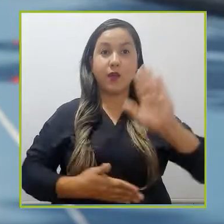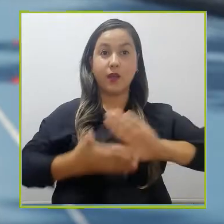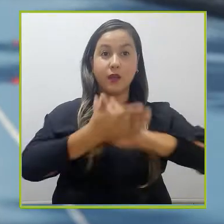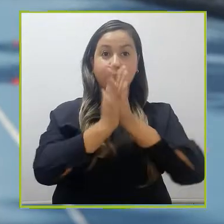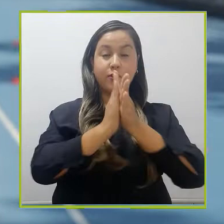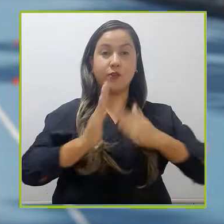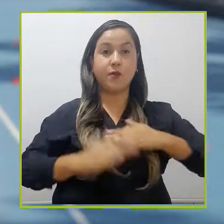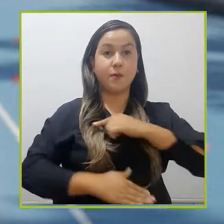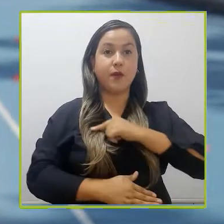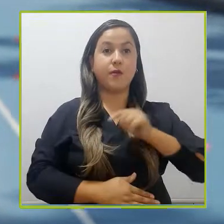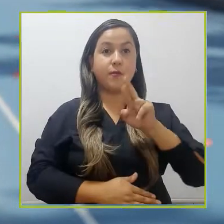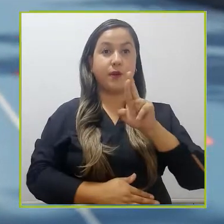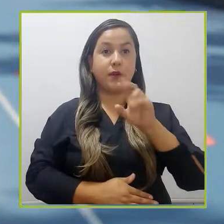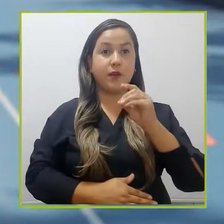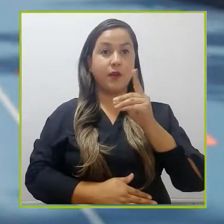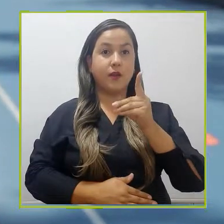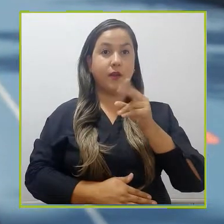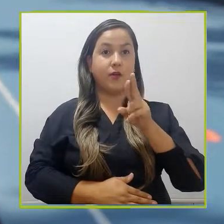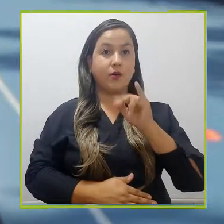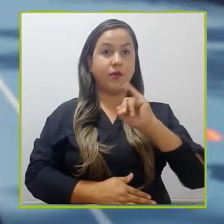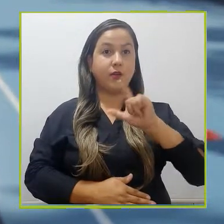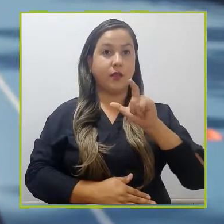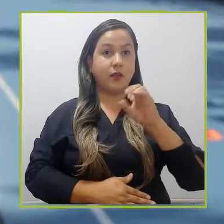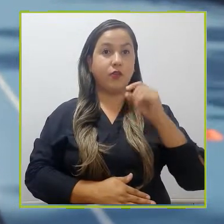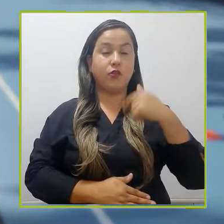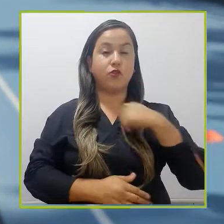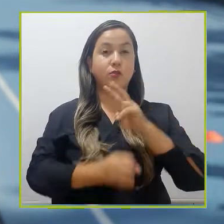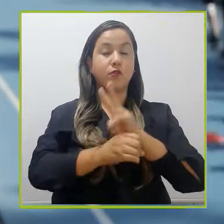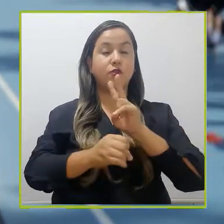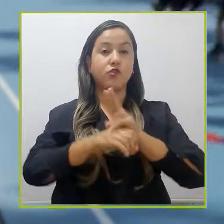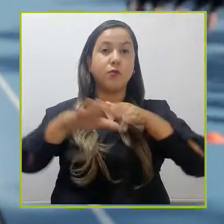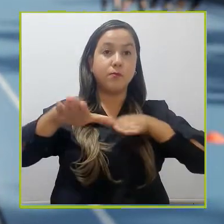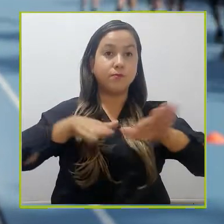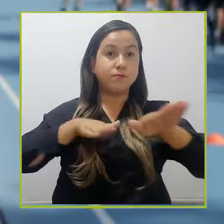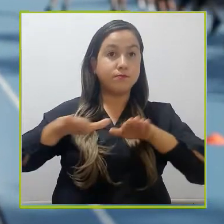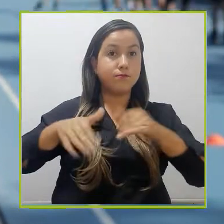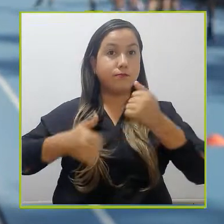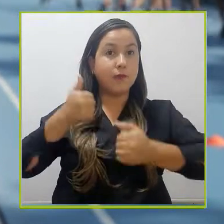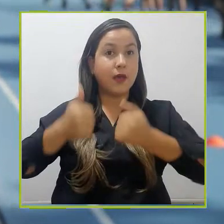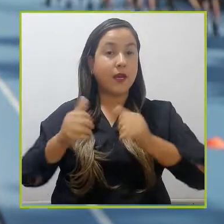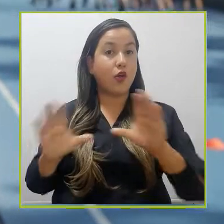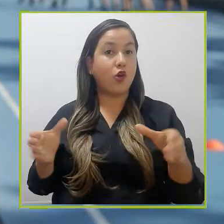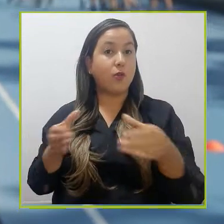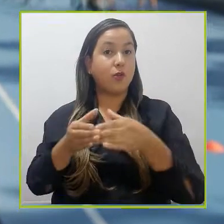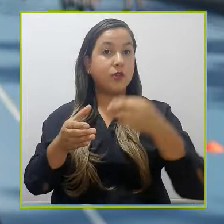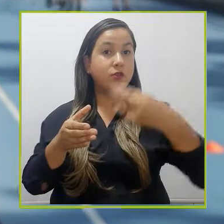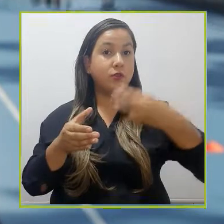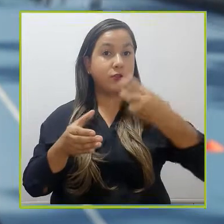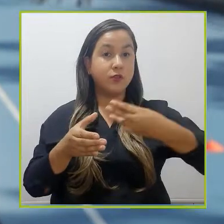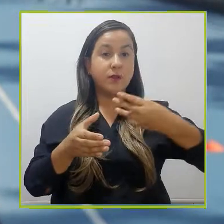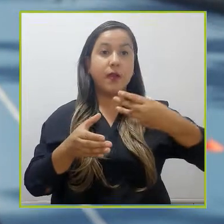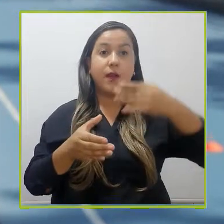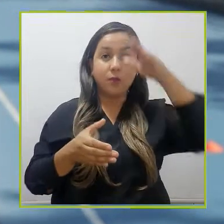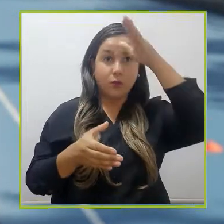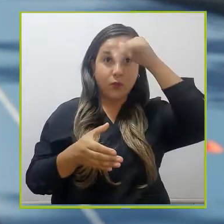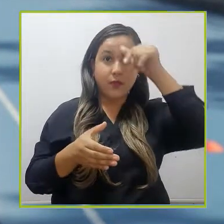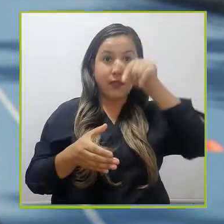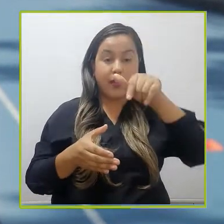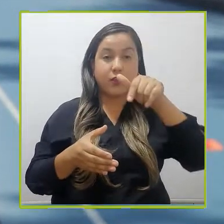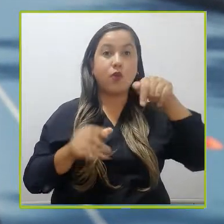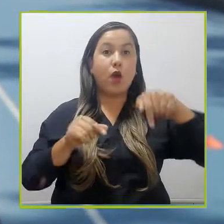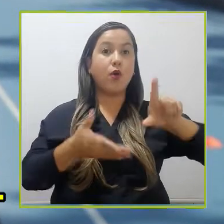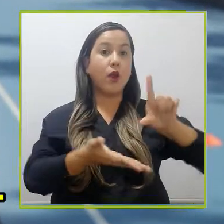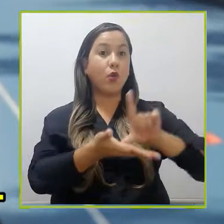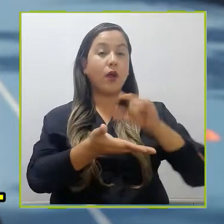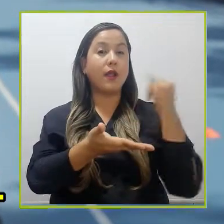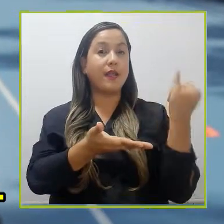Hola a todos, ¿qué tal? Soy Rodrigo Pérez, soy profesor de patinaje de carreras de la Corporación Municipal de Deportes de Puente Alto y nos encontramos en el patinódromo Villa